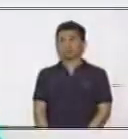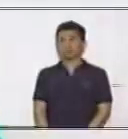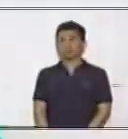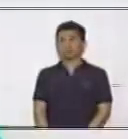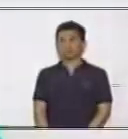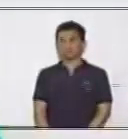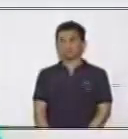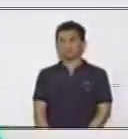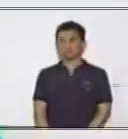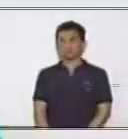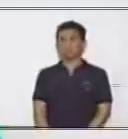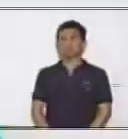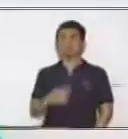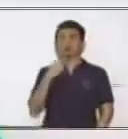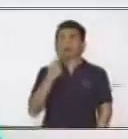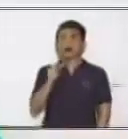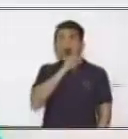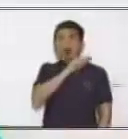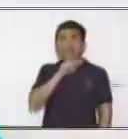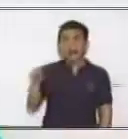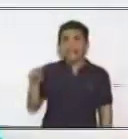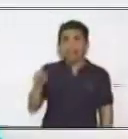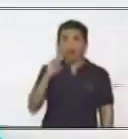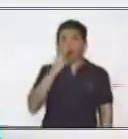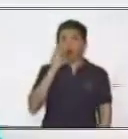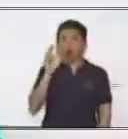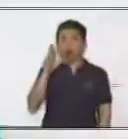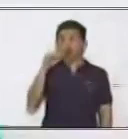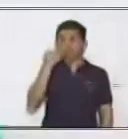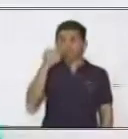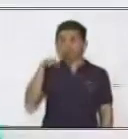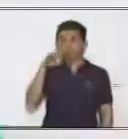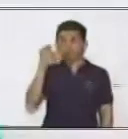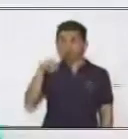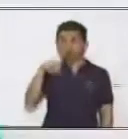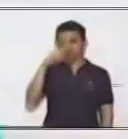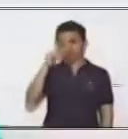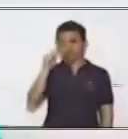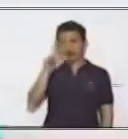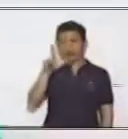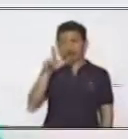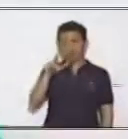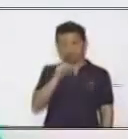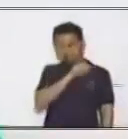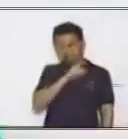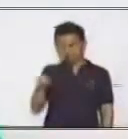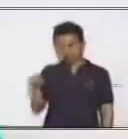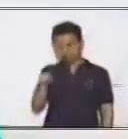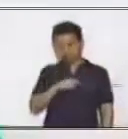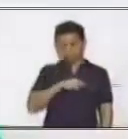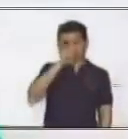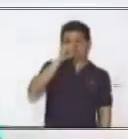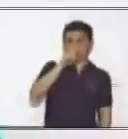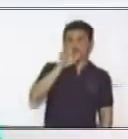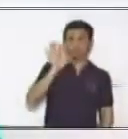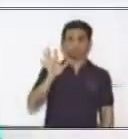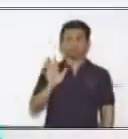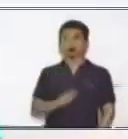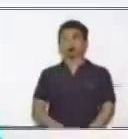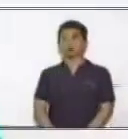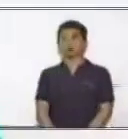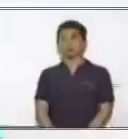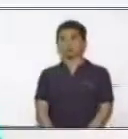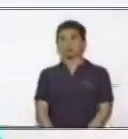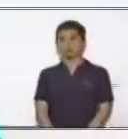una línea totalmente horizontal y otra línea totalmente vertical, ¿sí? Entonces,